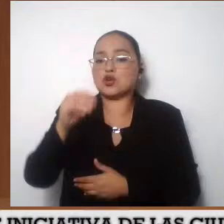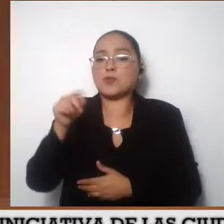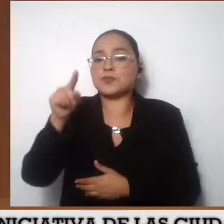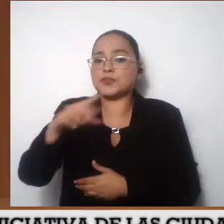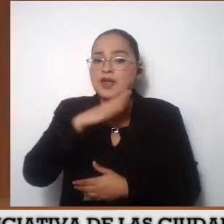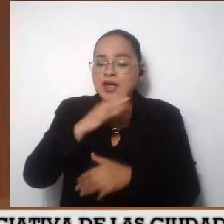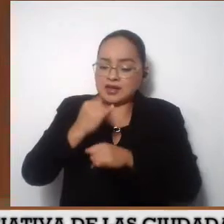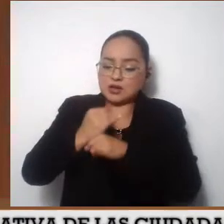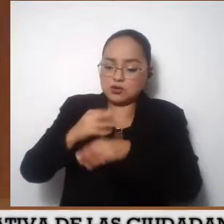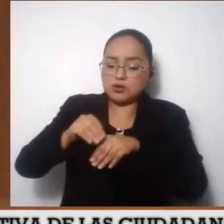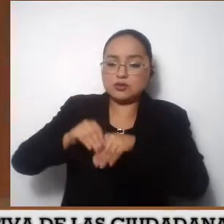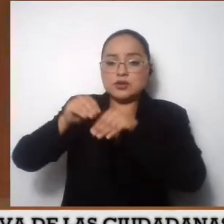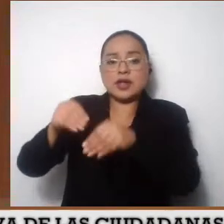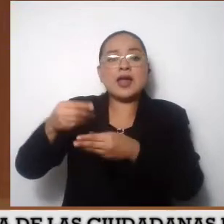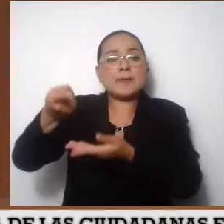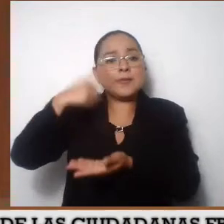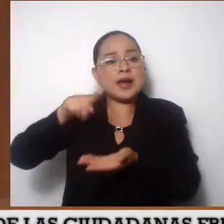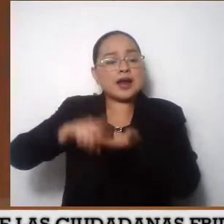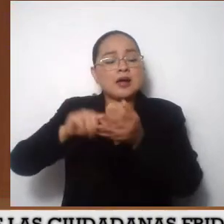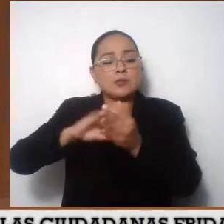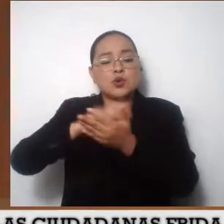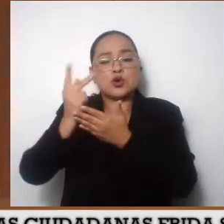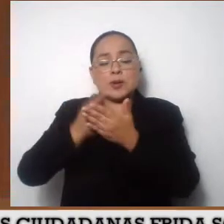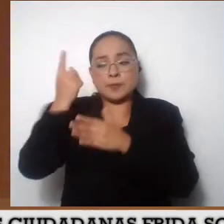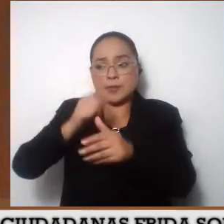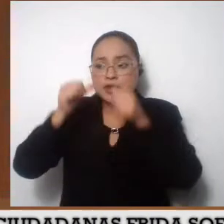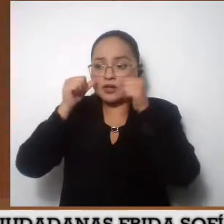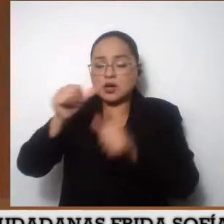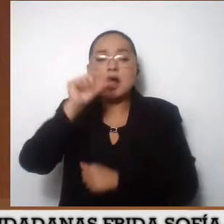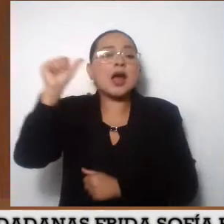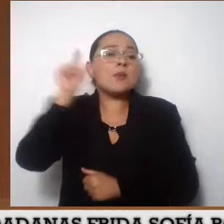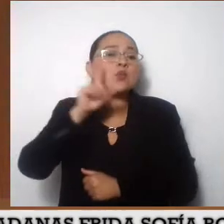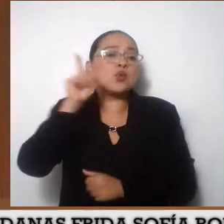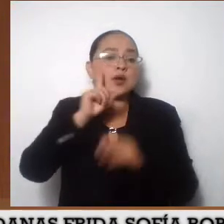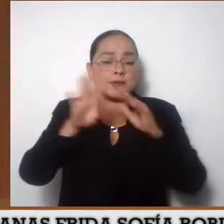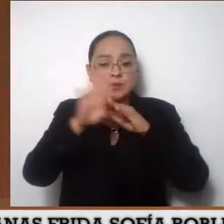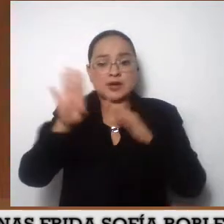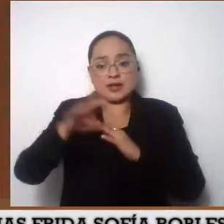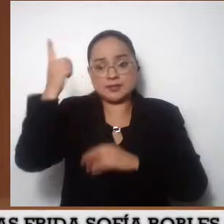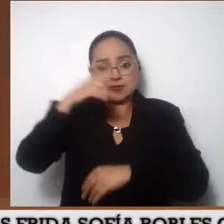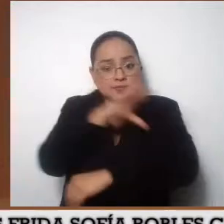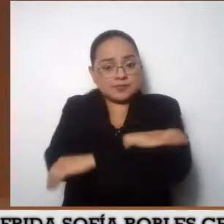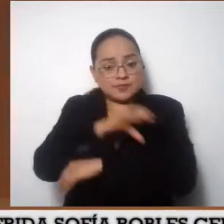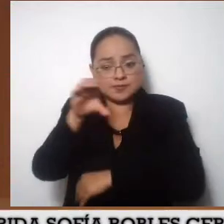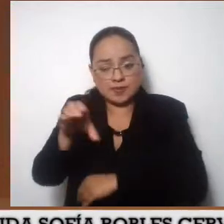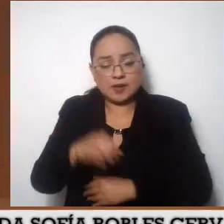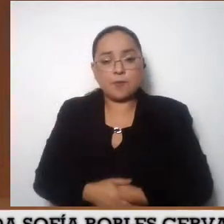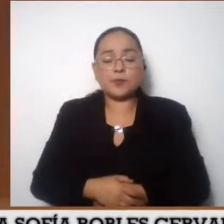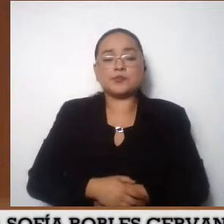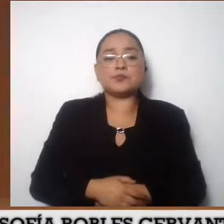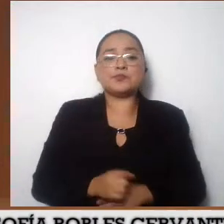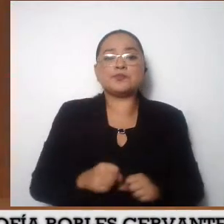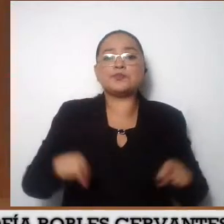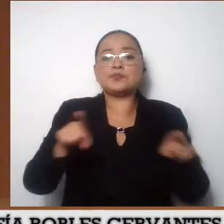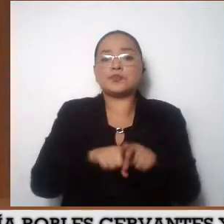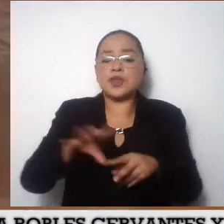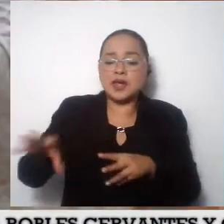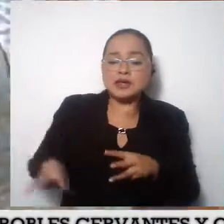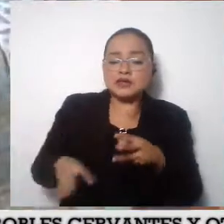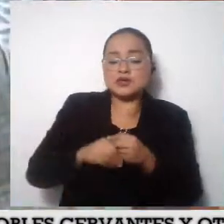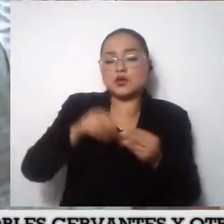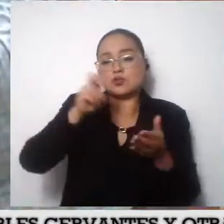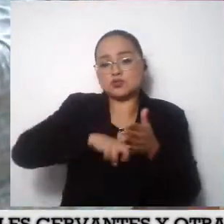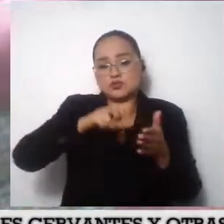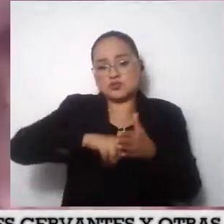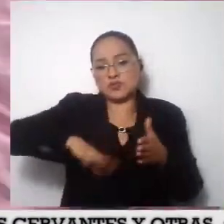sobre programas de atención a las migrantes con el fin de empoderarlas. La reforma y adición propuestas